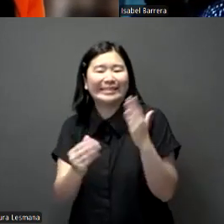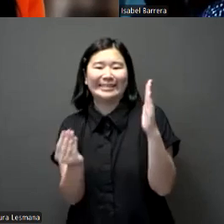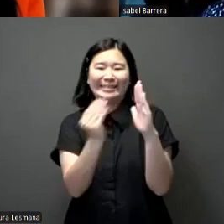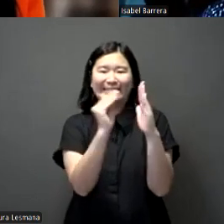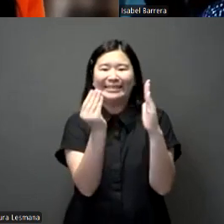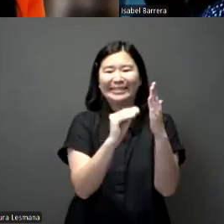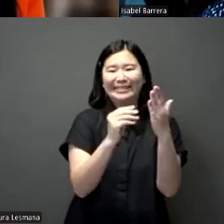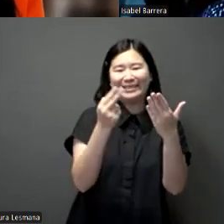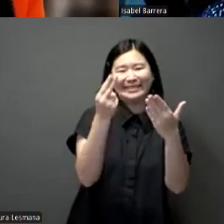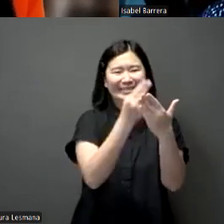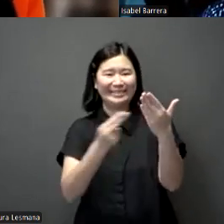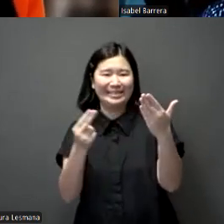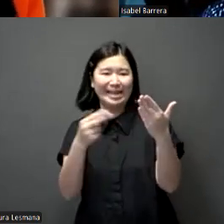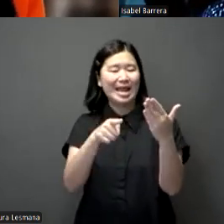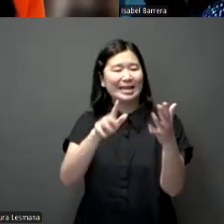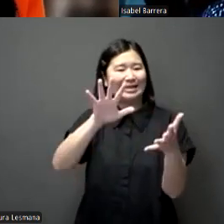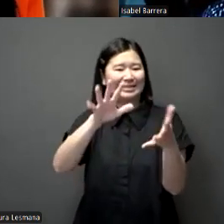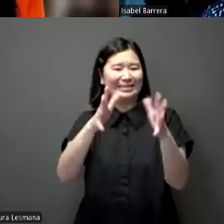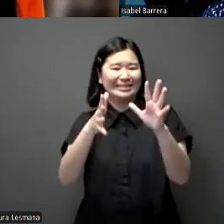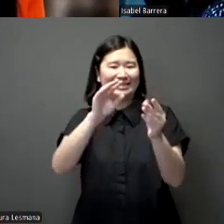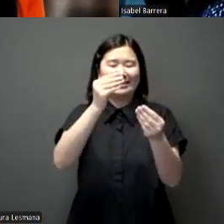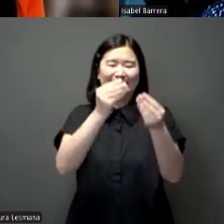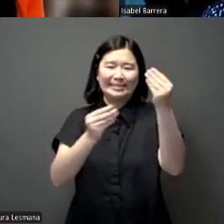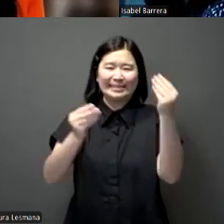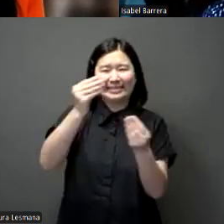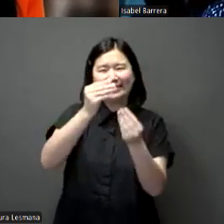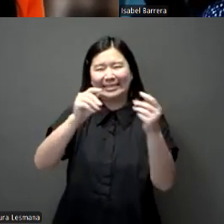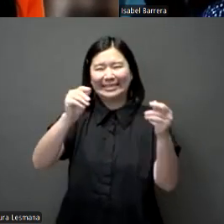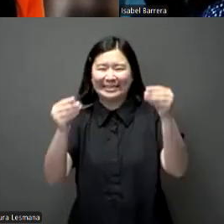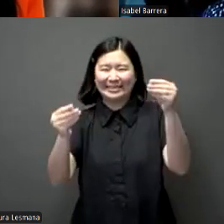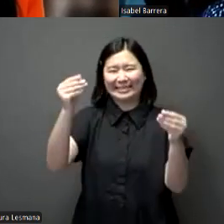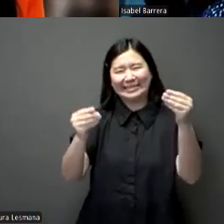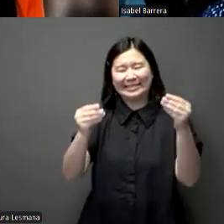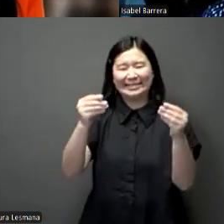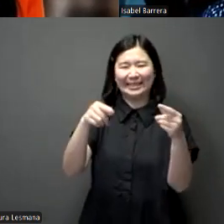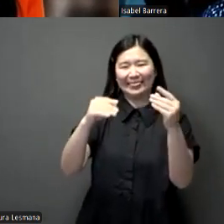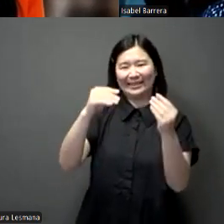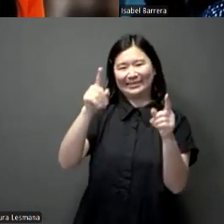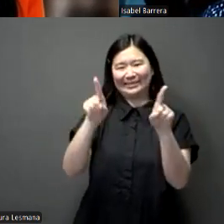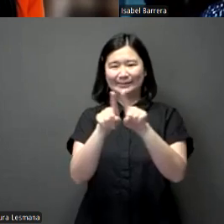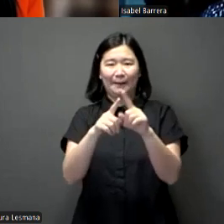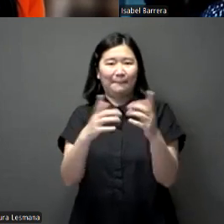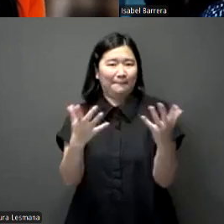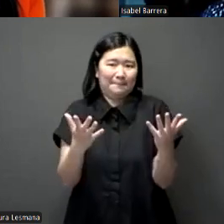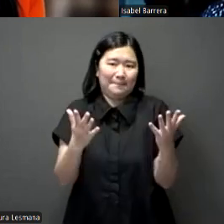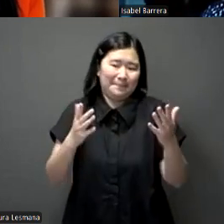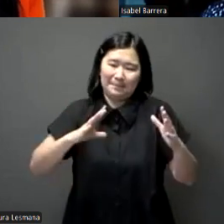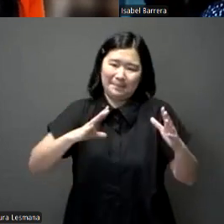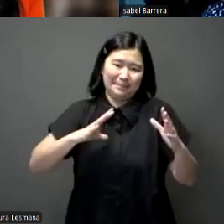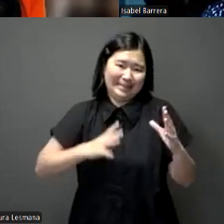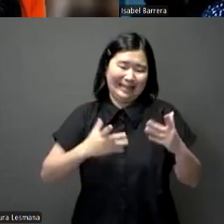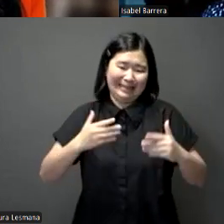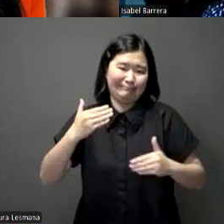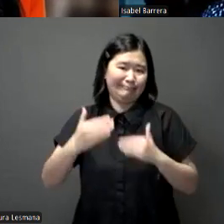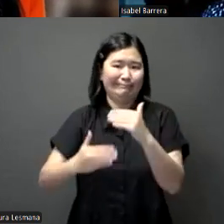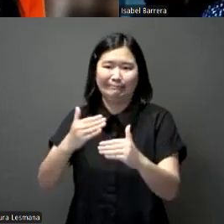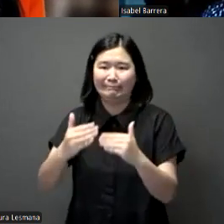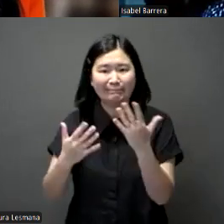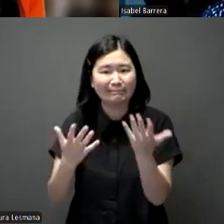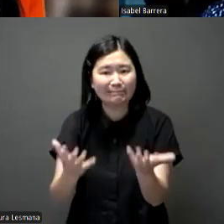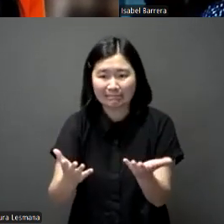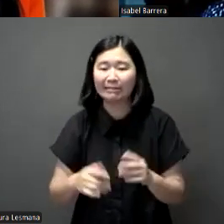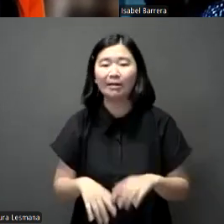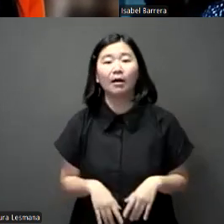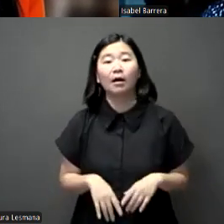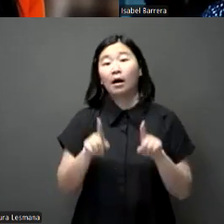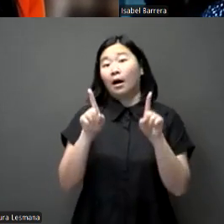una discusión inicial nos hemos orientado un poco a que son justamente las estrategias de promoción en las